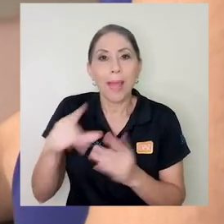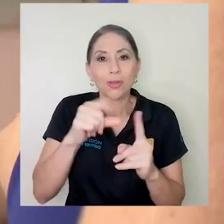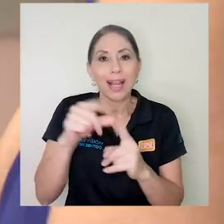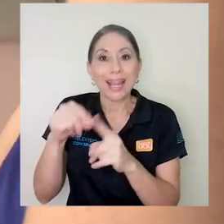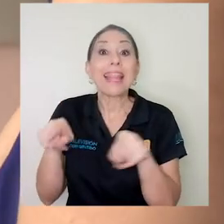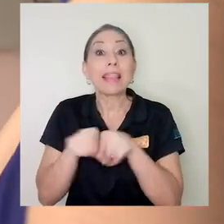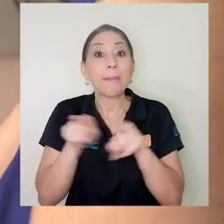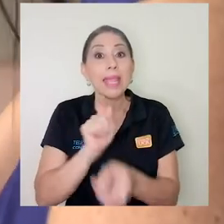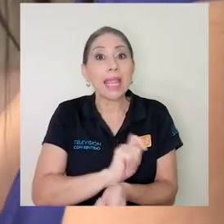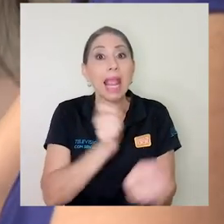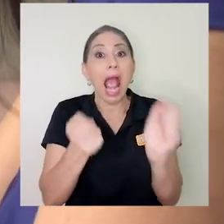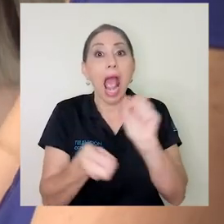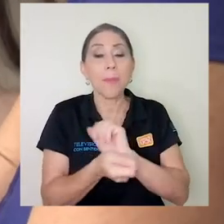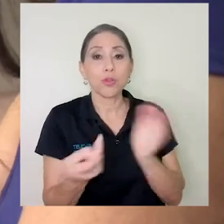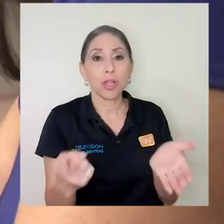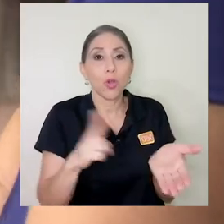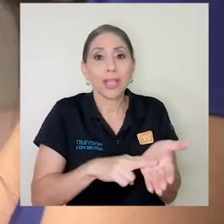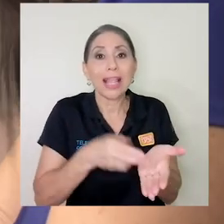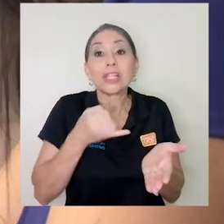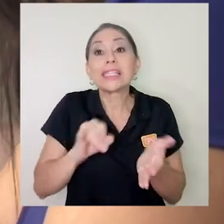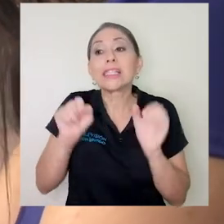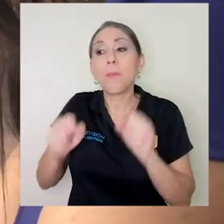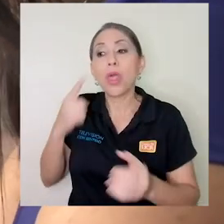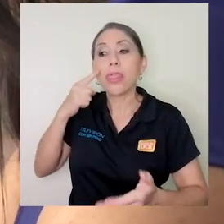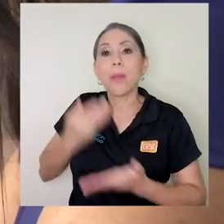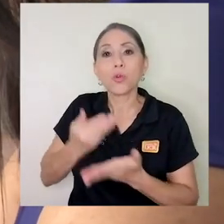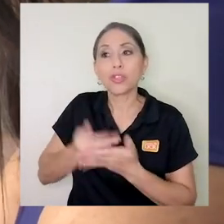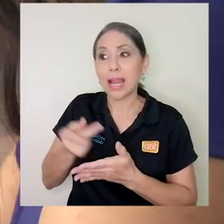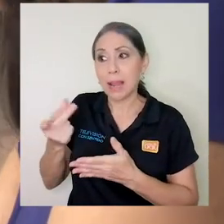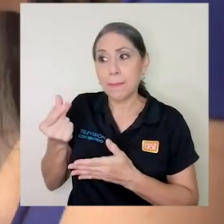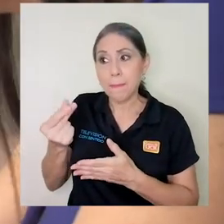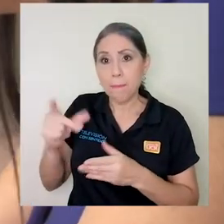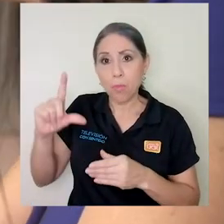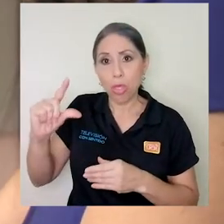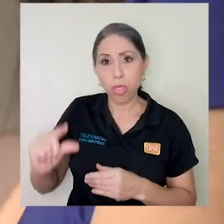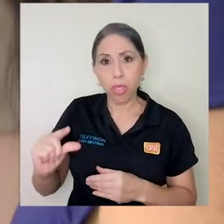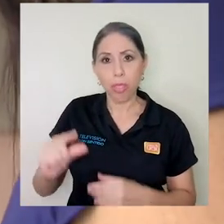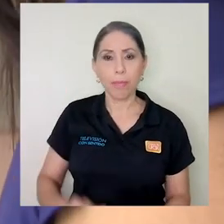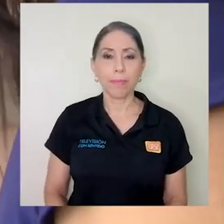contractuales si se podía demostrar una disminución en los ingresos.